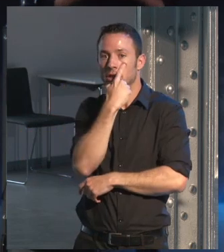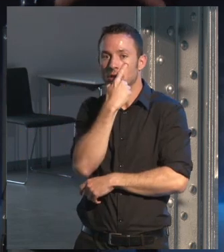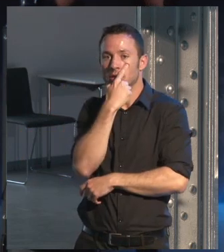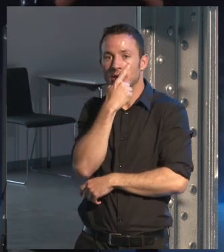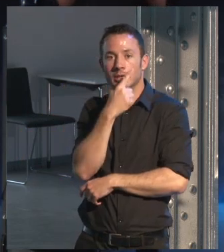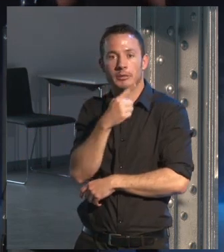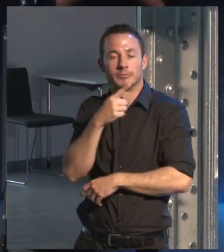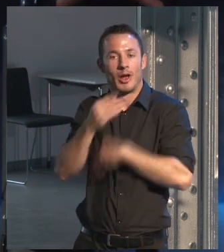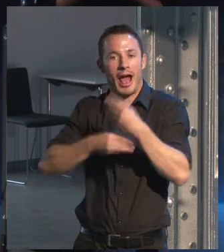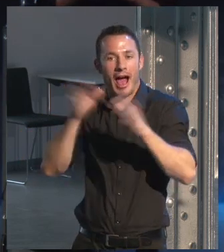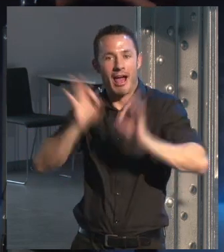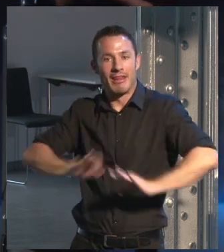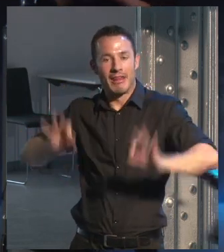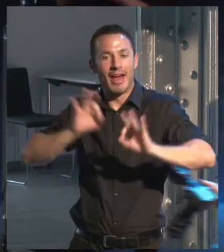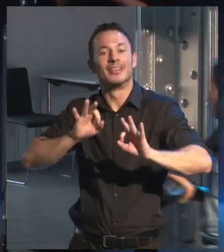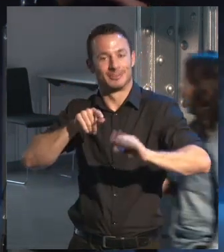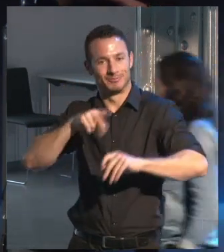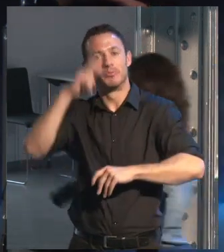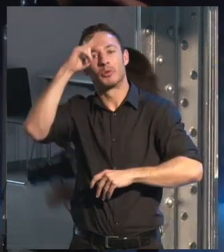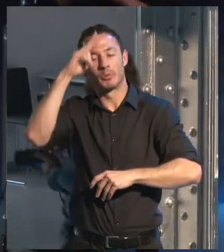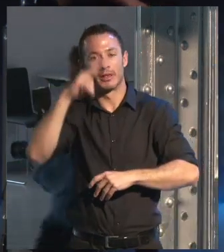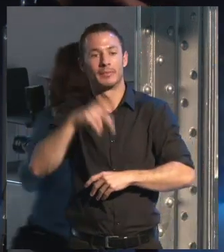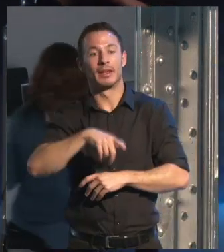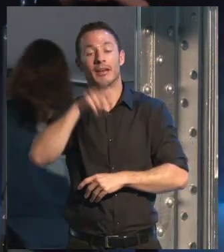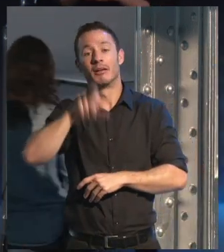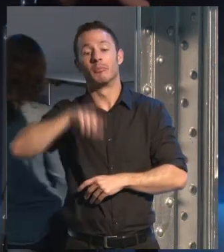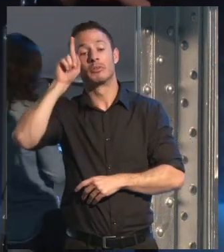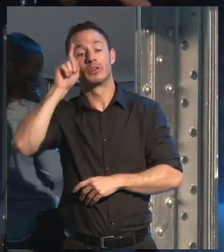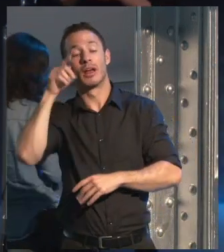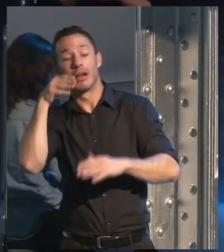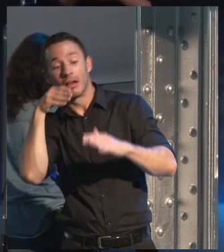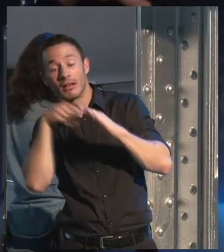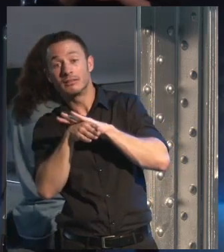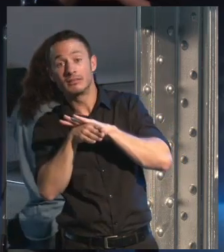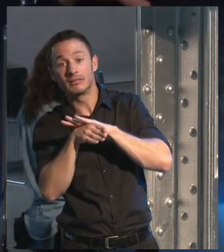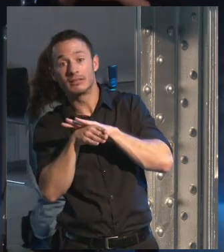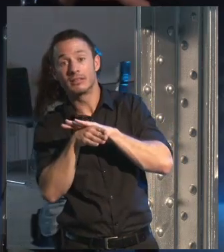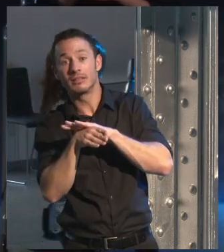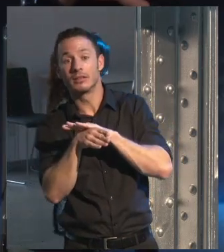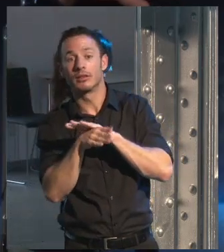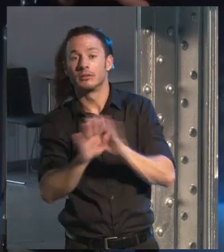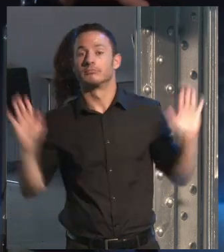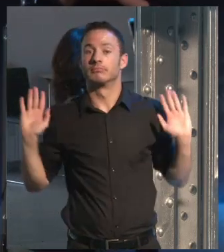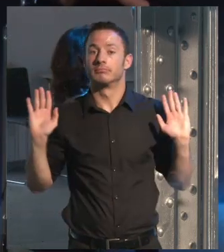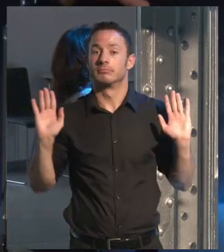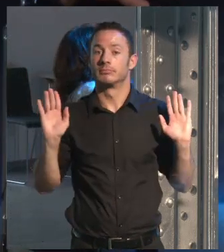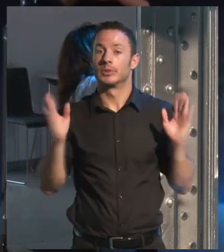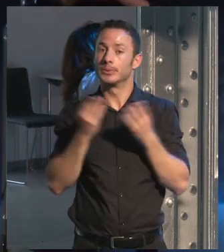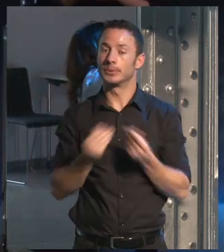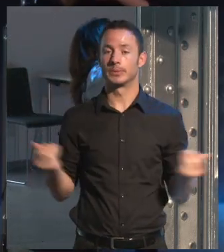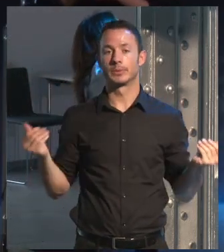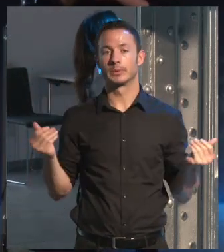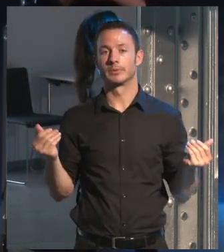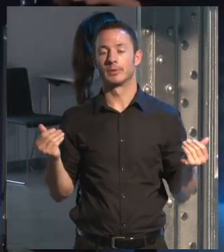que no hacen nada, que eso es lo preocupante. Y la profesora nos ha visto, pero en otro momento entra, que paran todos de acosar y se sientan todos en su